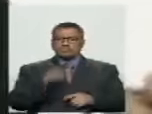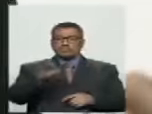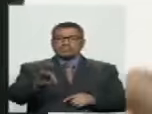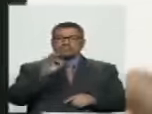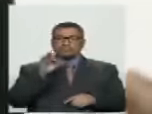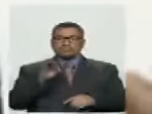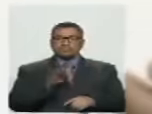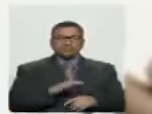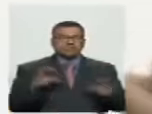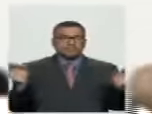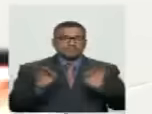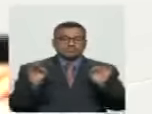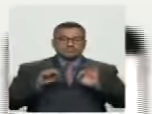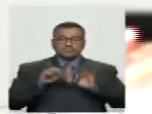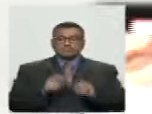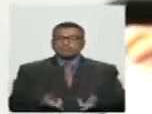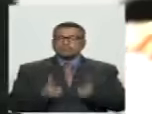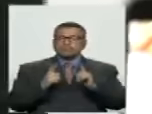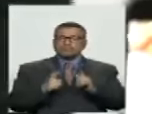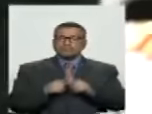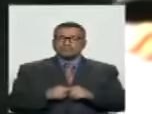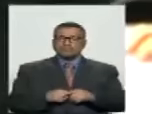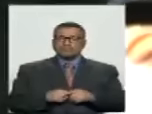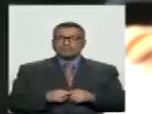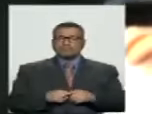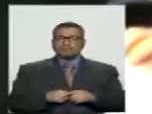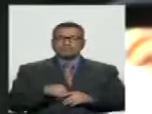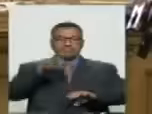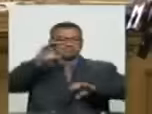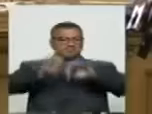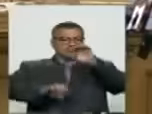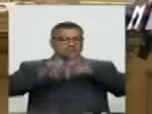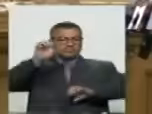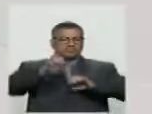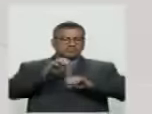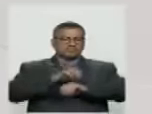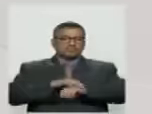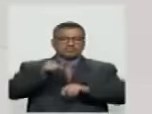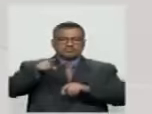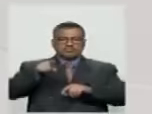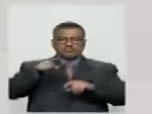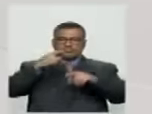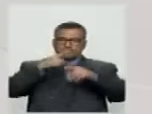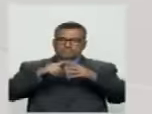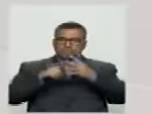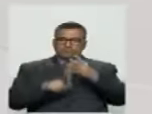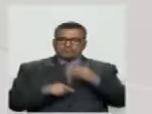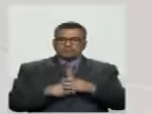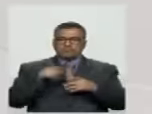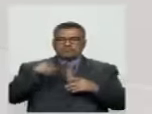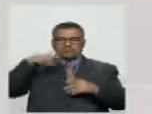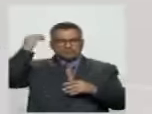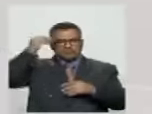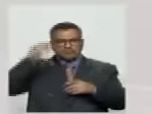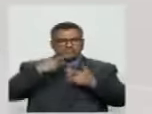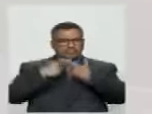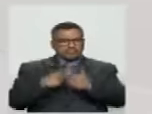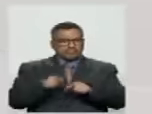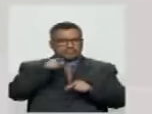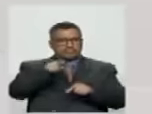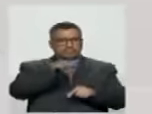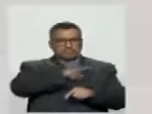escoger, ni siquiera te permiten evaluar si alguien que piense distinto a